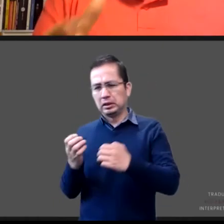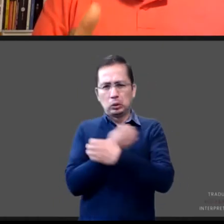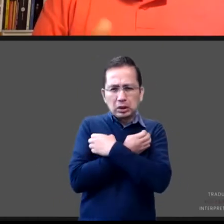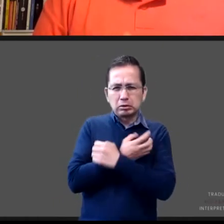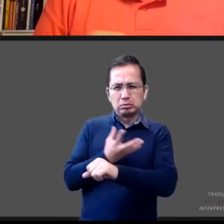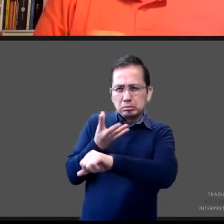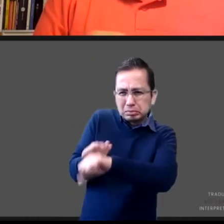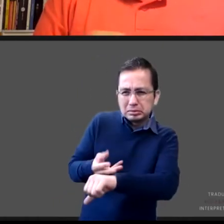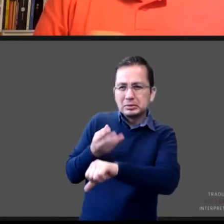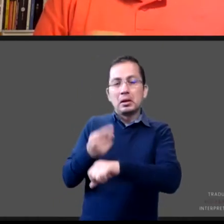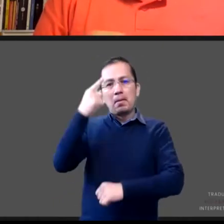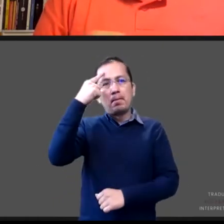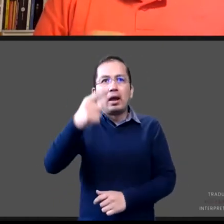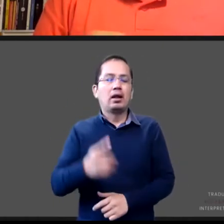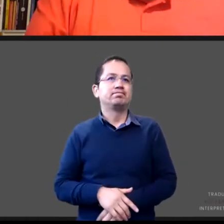patrones, digamos,